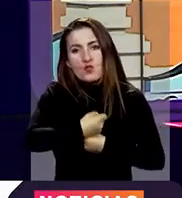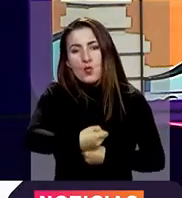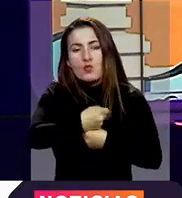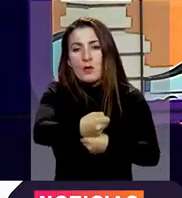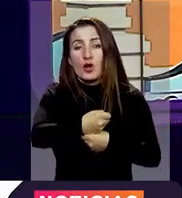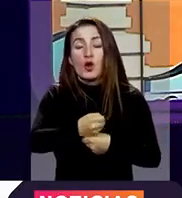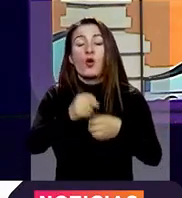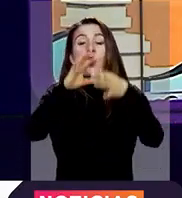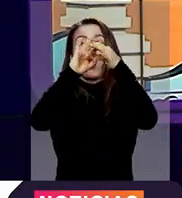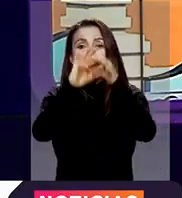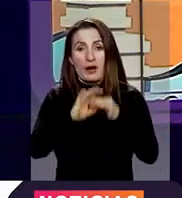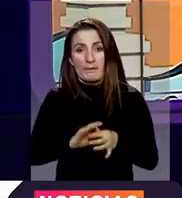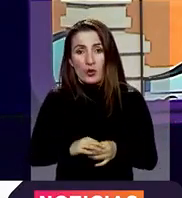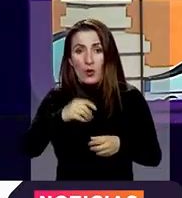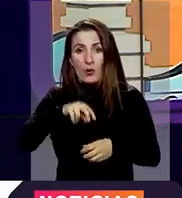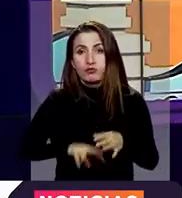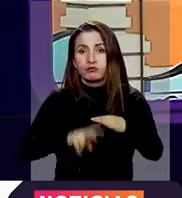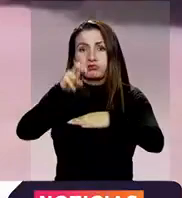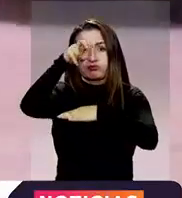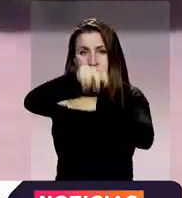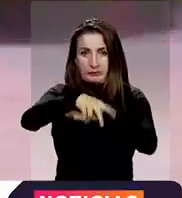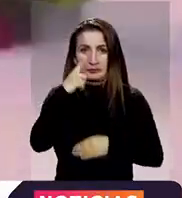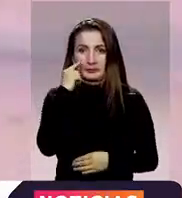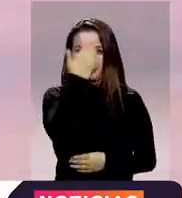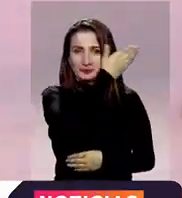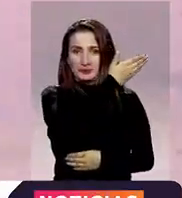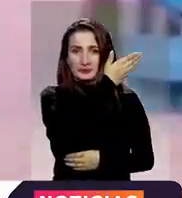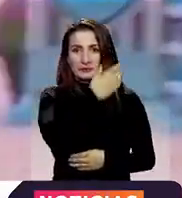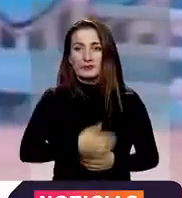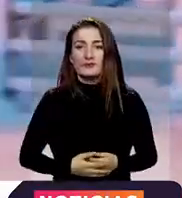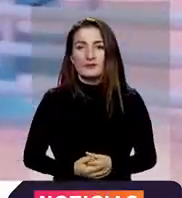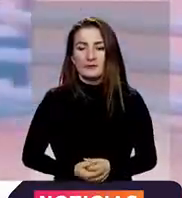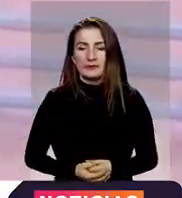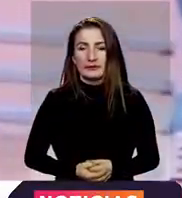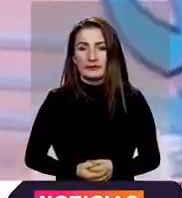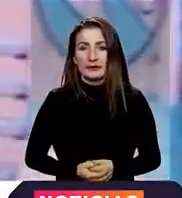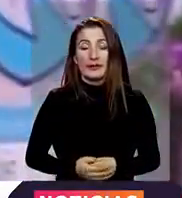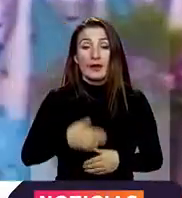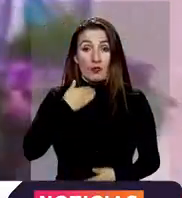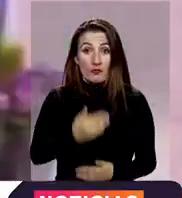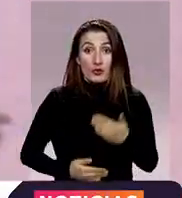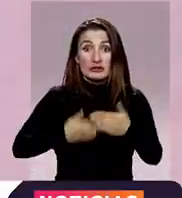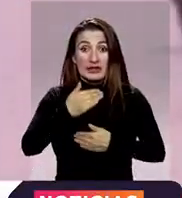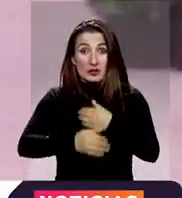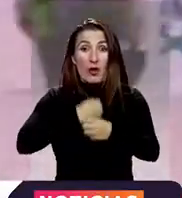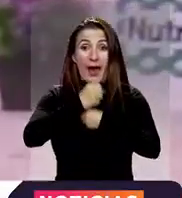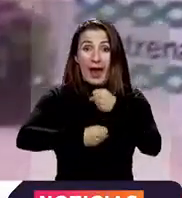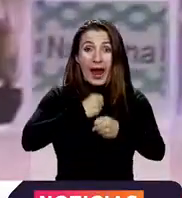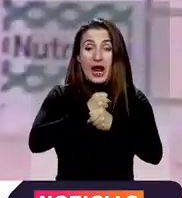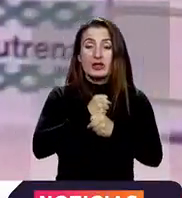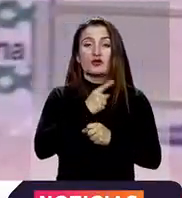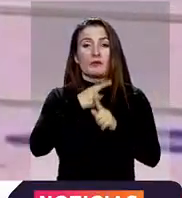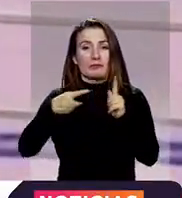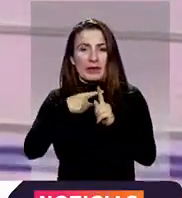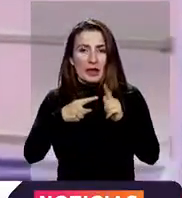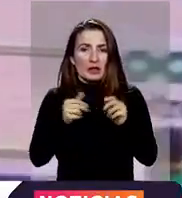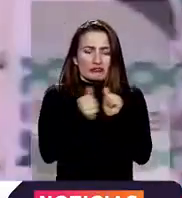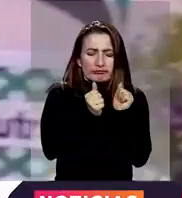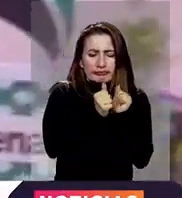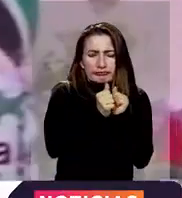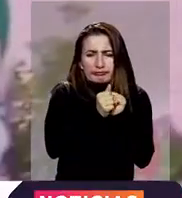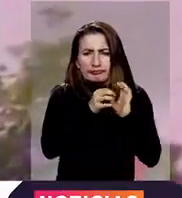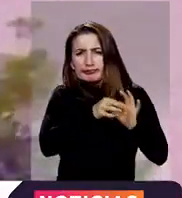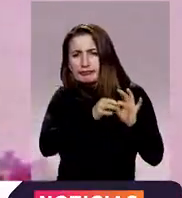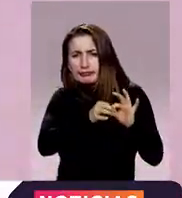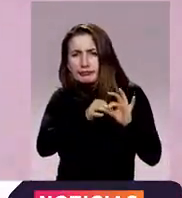Olímpicos en la disciplina de salto ecuestre. Tras cumplir un exitoso proceso de año y medio junto a su caballo, el experimentado